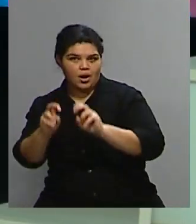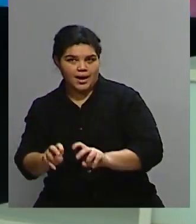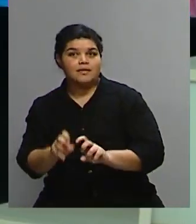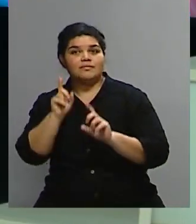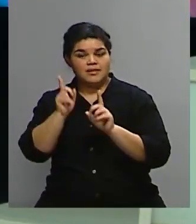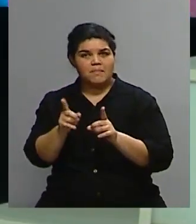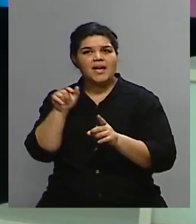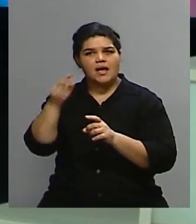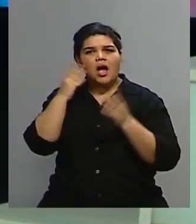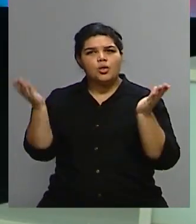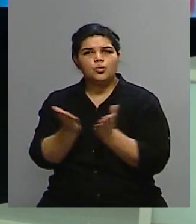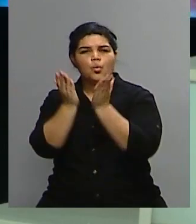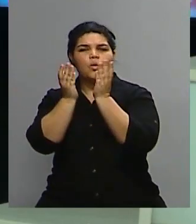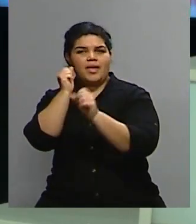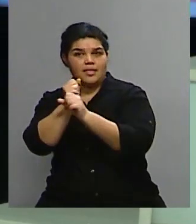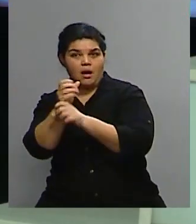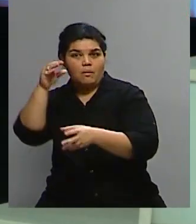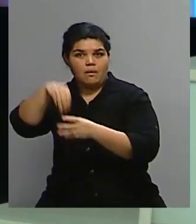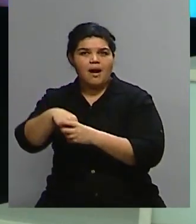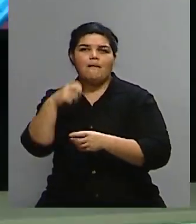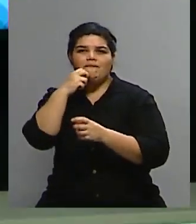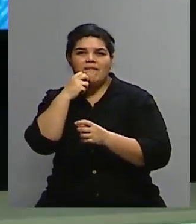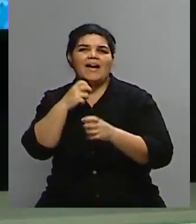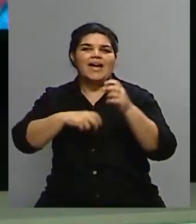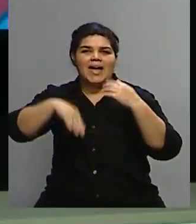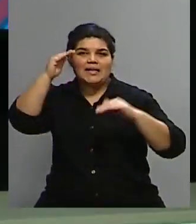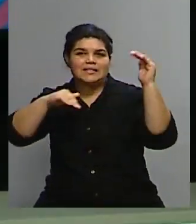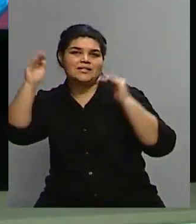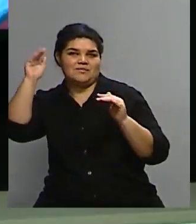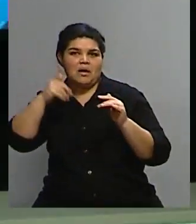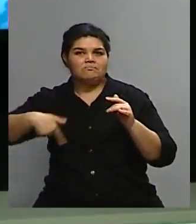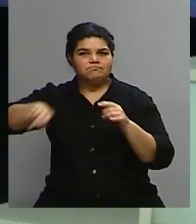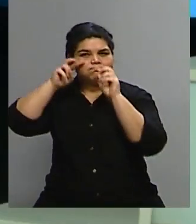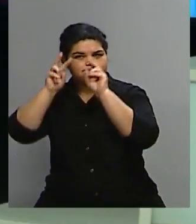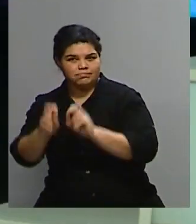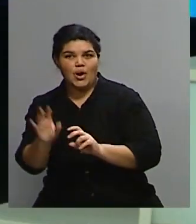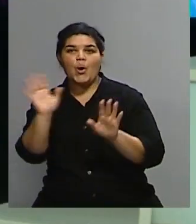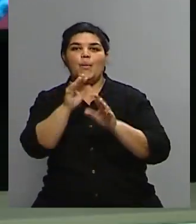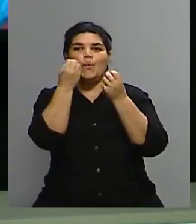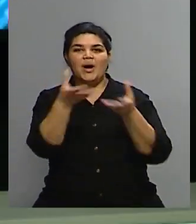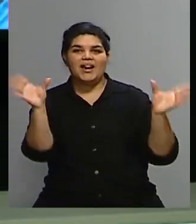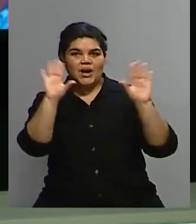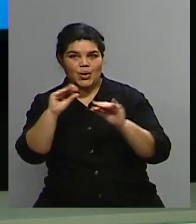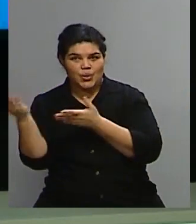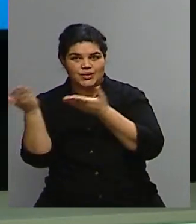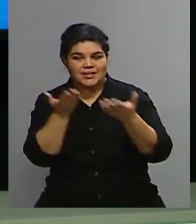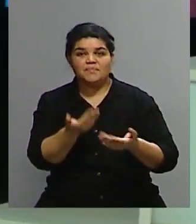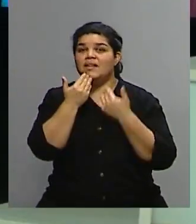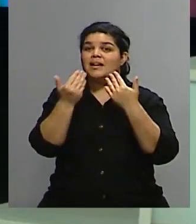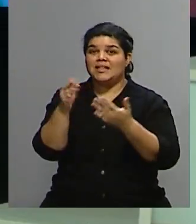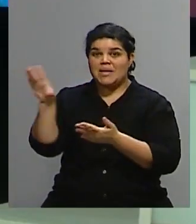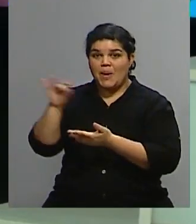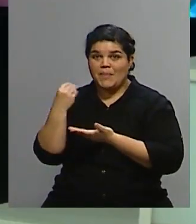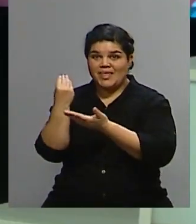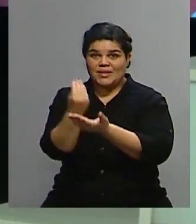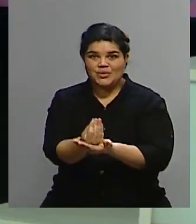de vejeces y personas mayores. Belén, buenas noches. Hola, ¿qué tal? Buenas noches. Gracias por aceptar la invitación. No, por favor. Bueno, es